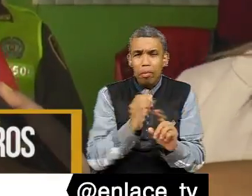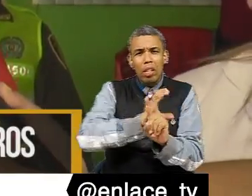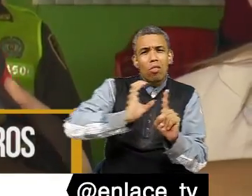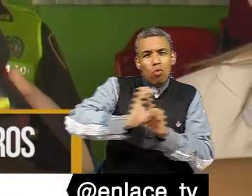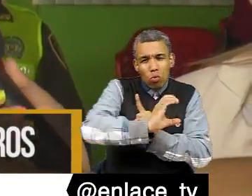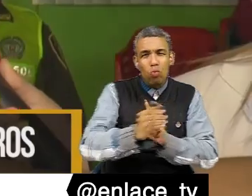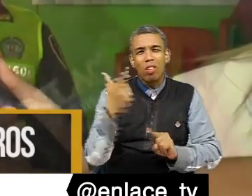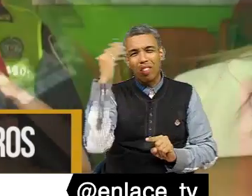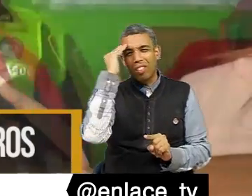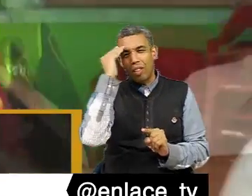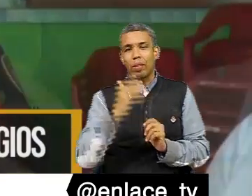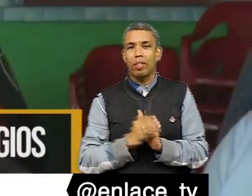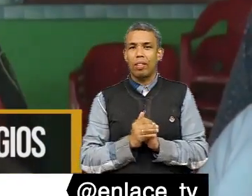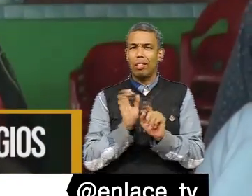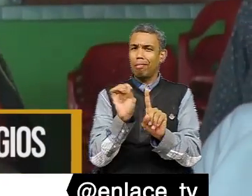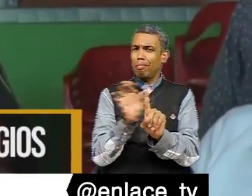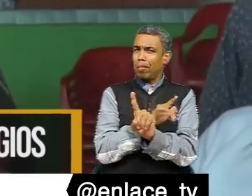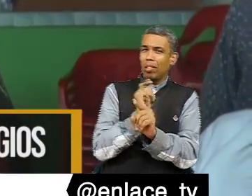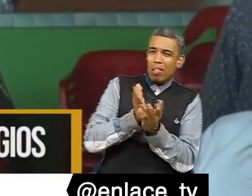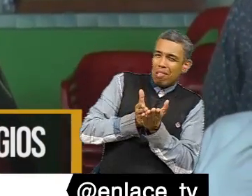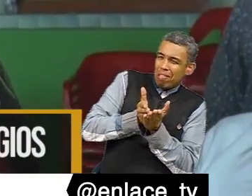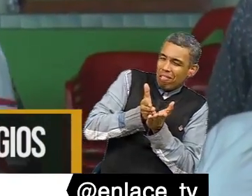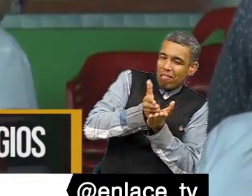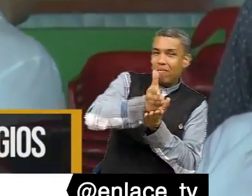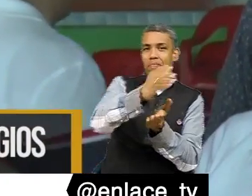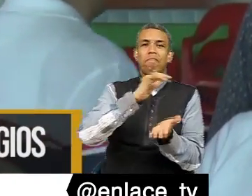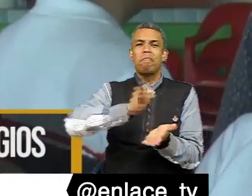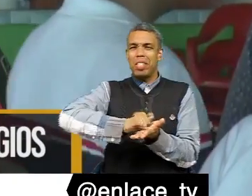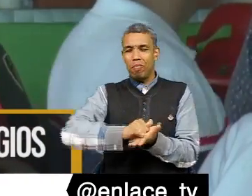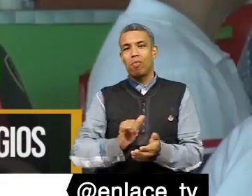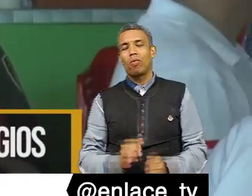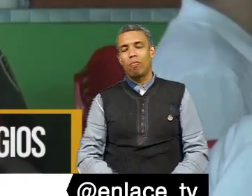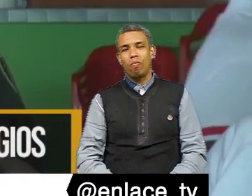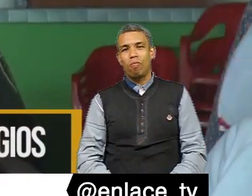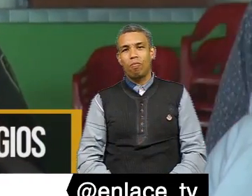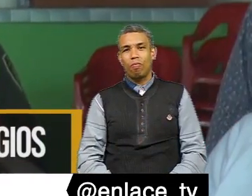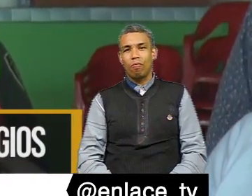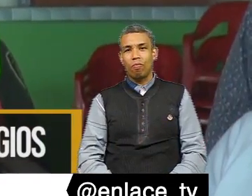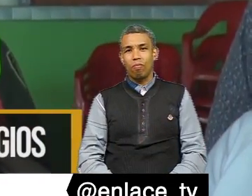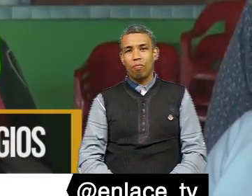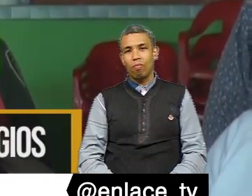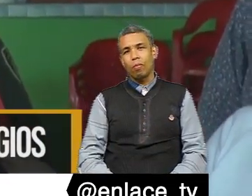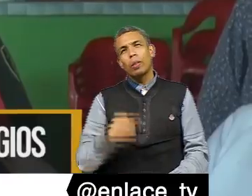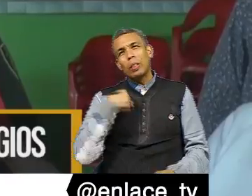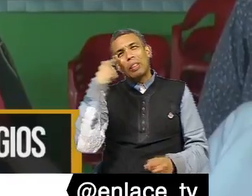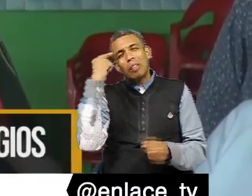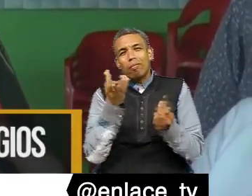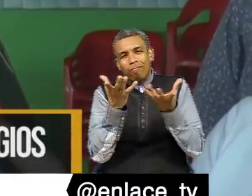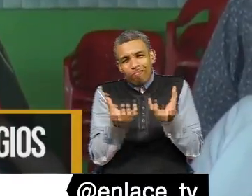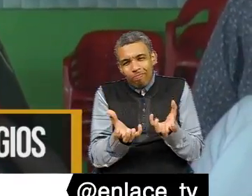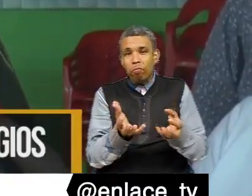que lleva bastante tiempo. Mirando, les dije a los llaniteros que si todo sale bien en octubre,